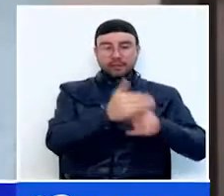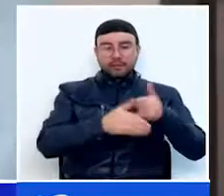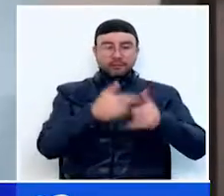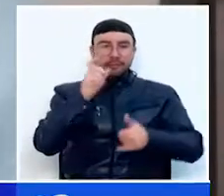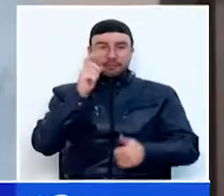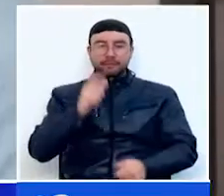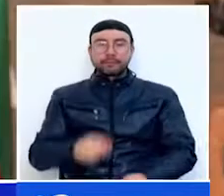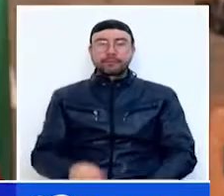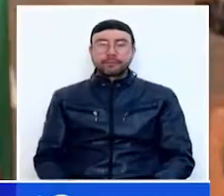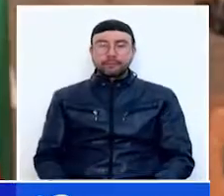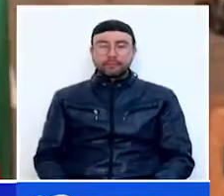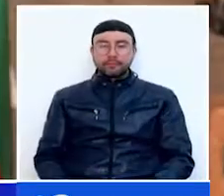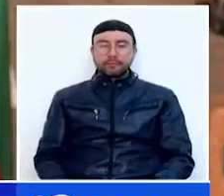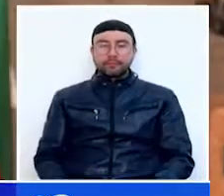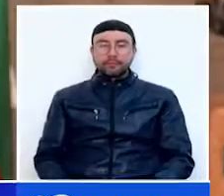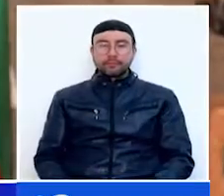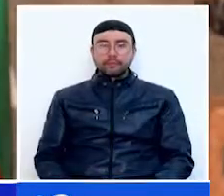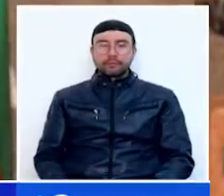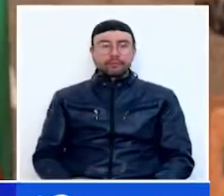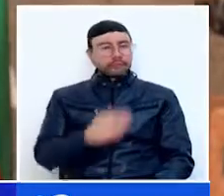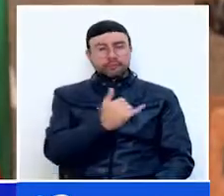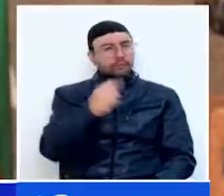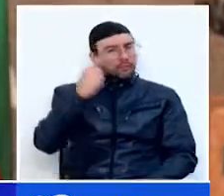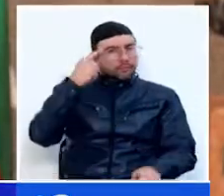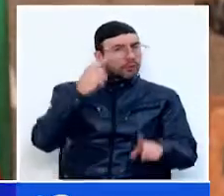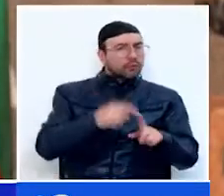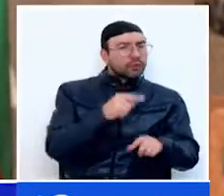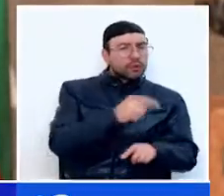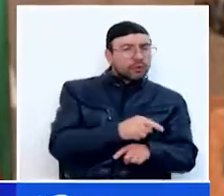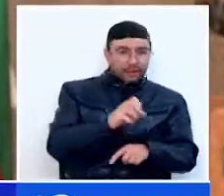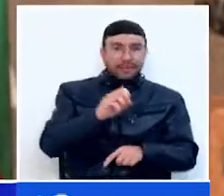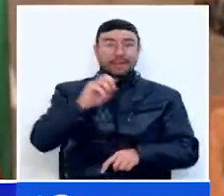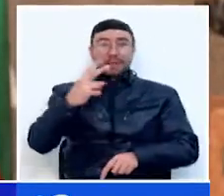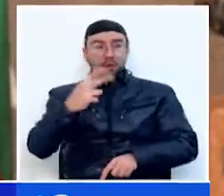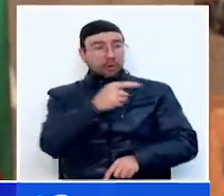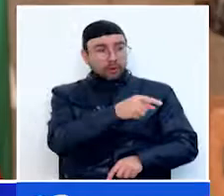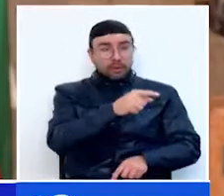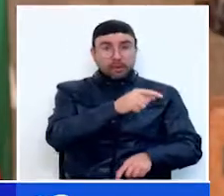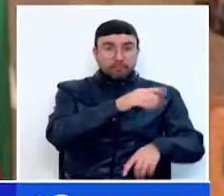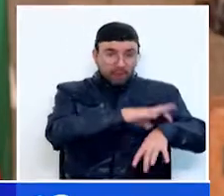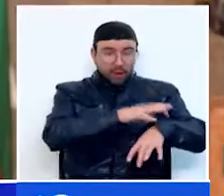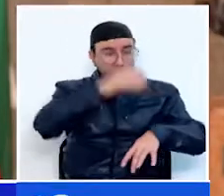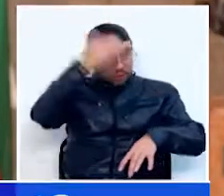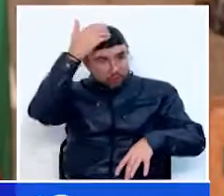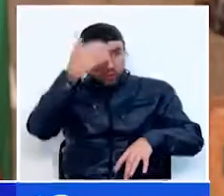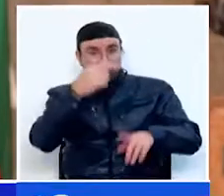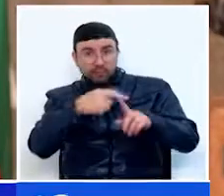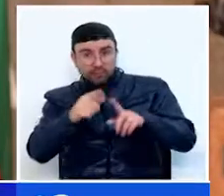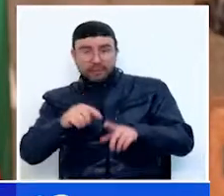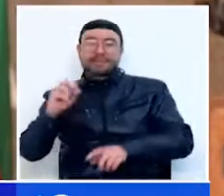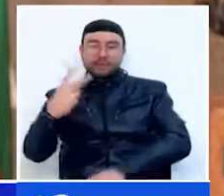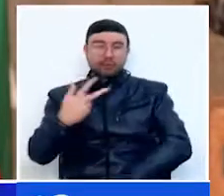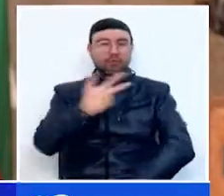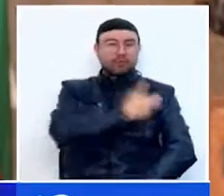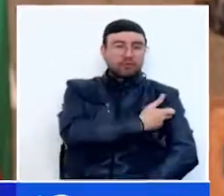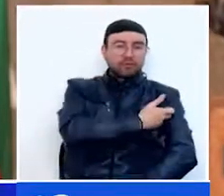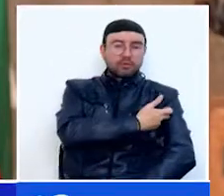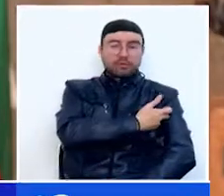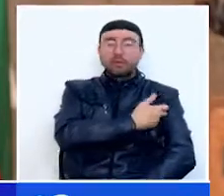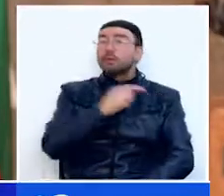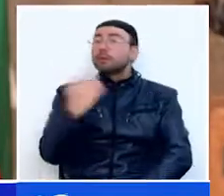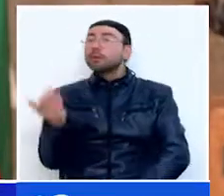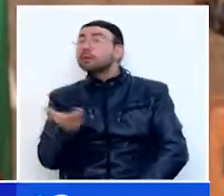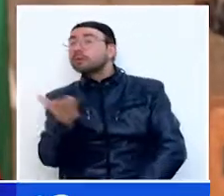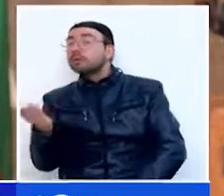Caldas. Destinadas, segunda dosis de talento humano en salud, segunda dosis